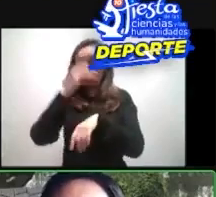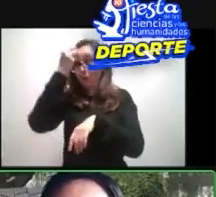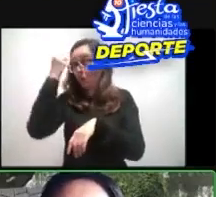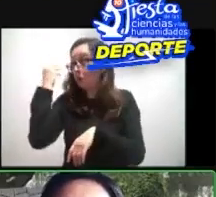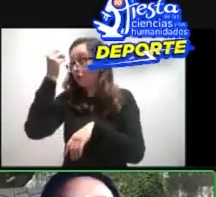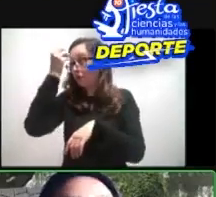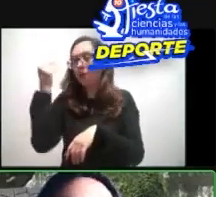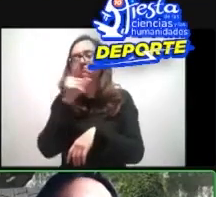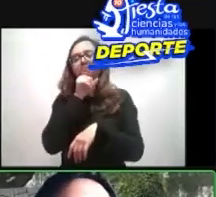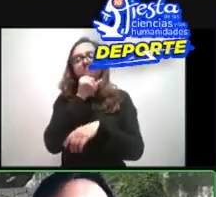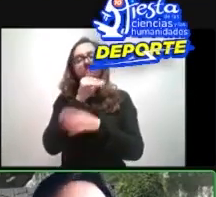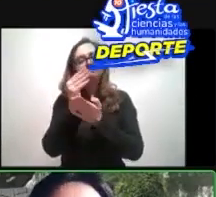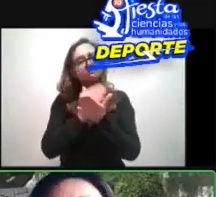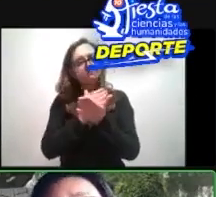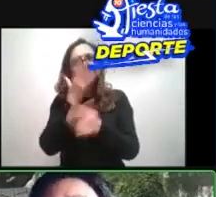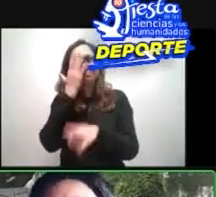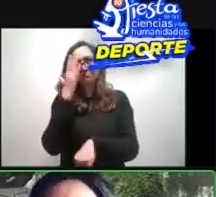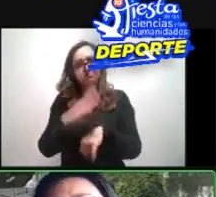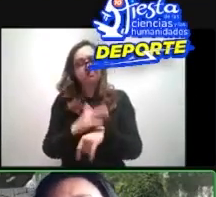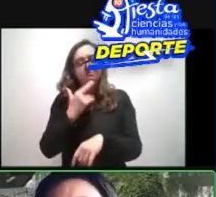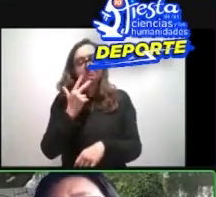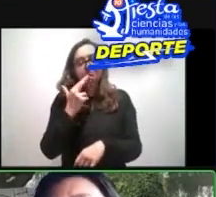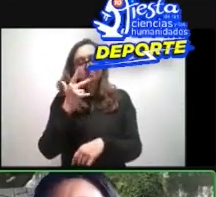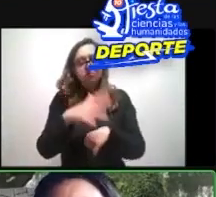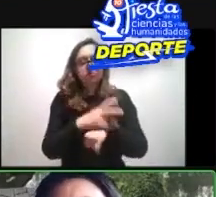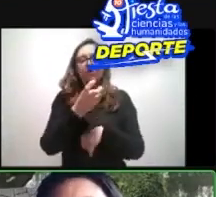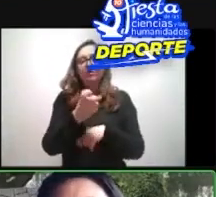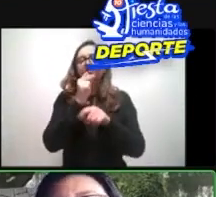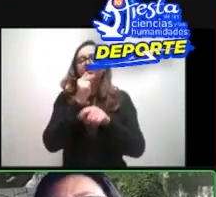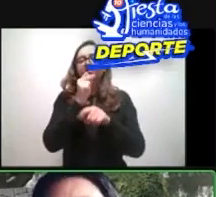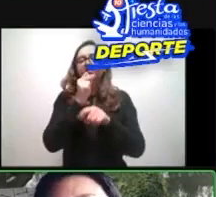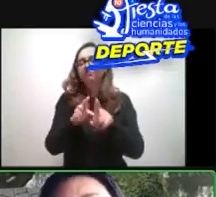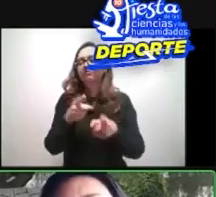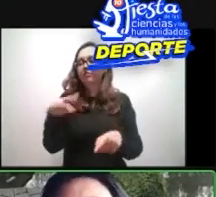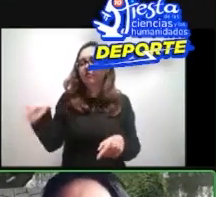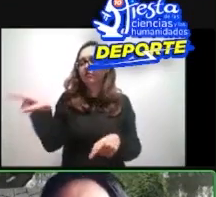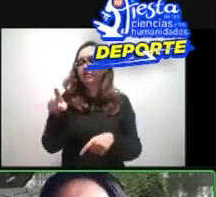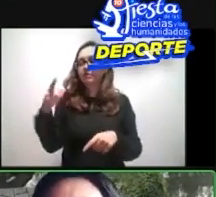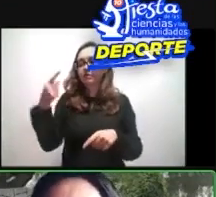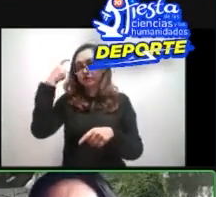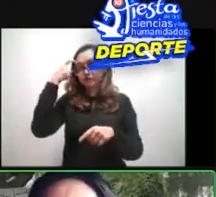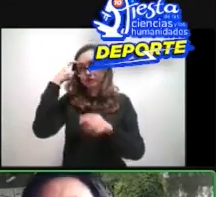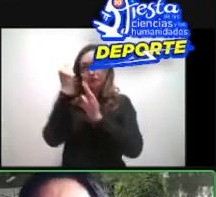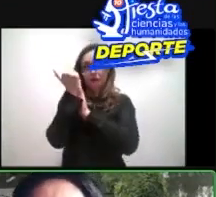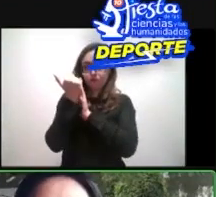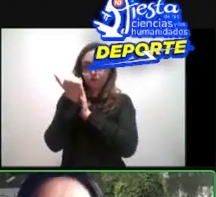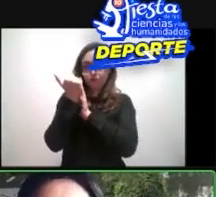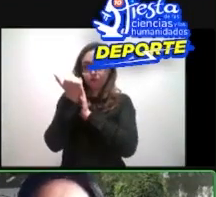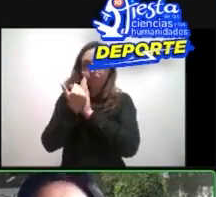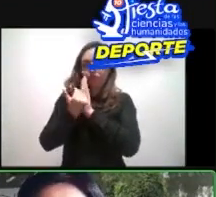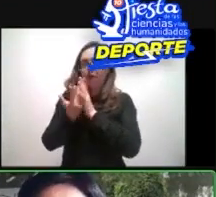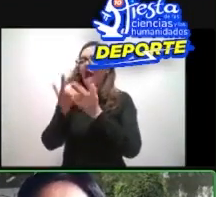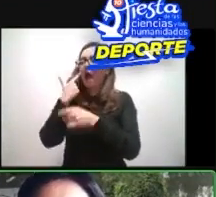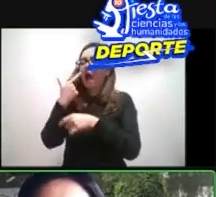se ha estado probando su efectividad en personas que tienen un riesgo de deterioro cognitivo o bien de